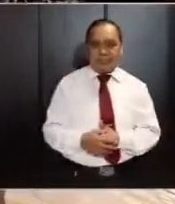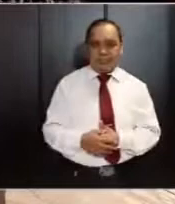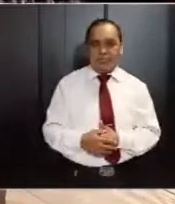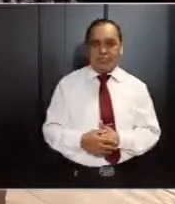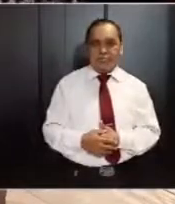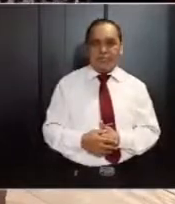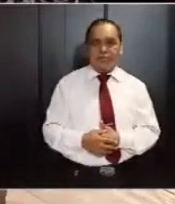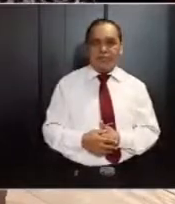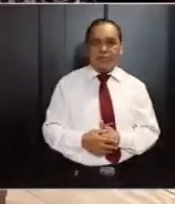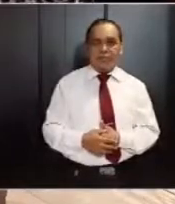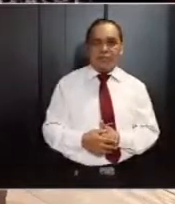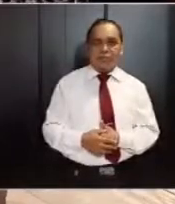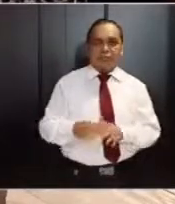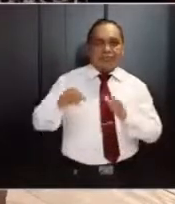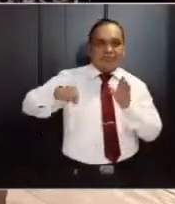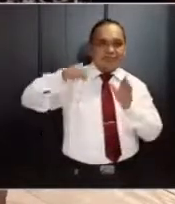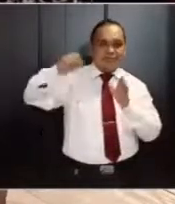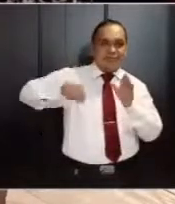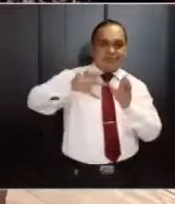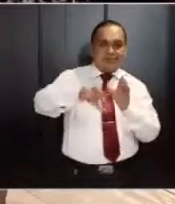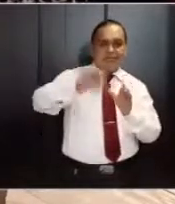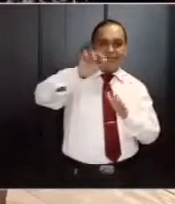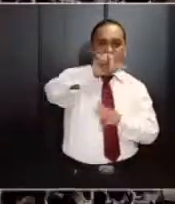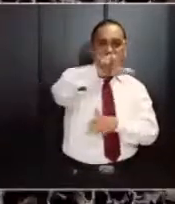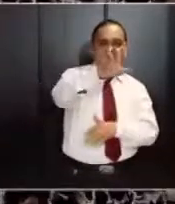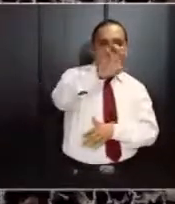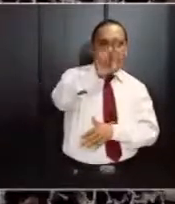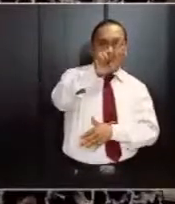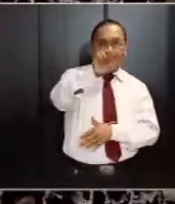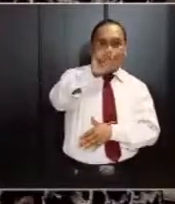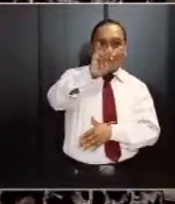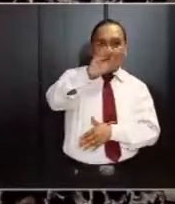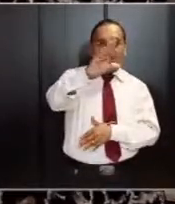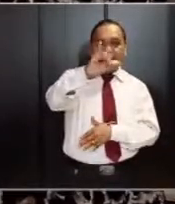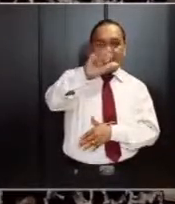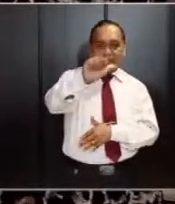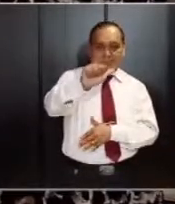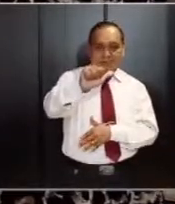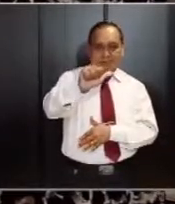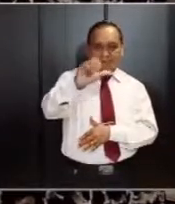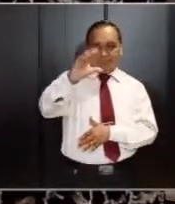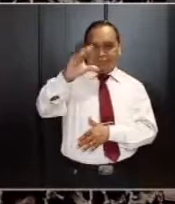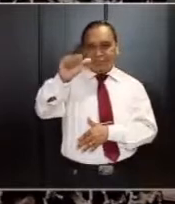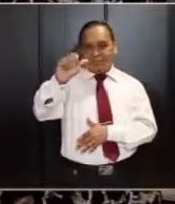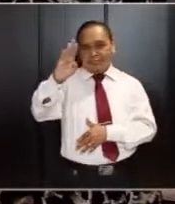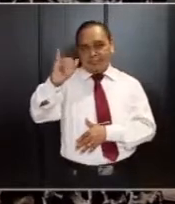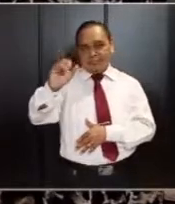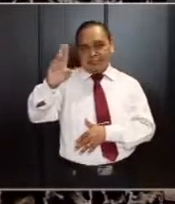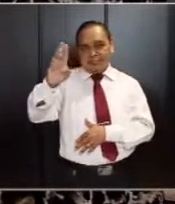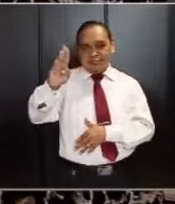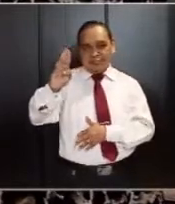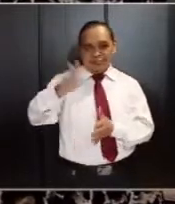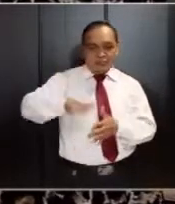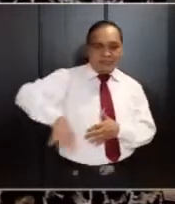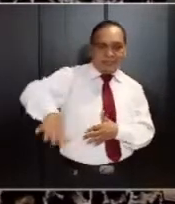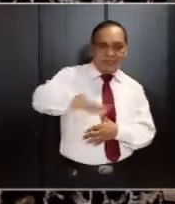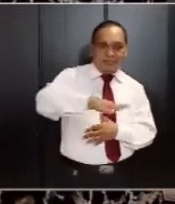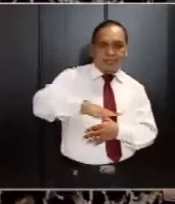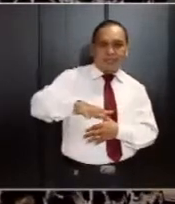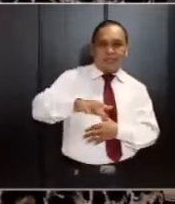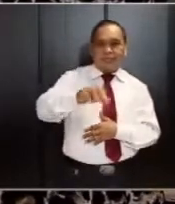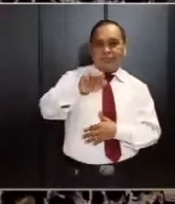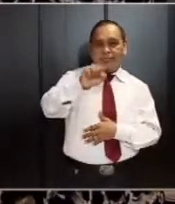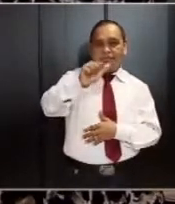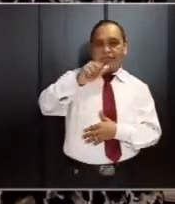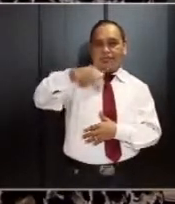Aquí, como los niños de la lotería. A nombre de Leticia del Carmen Cavit, de barrio de San